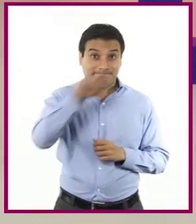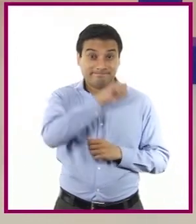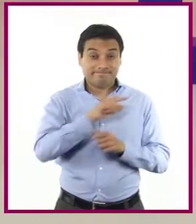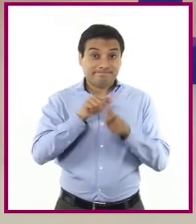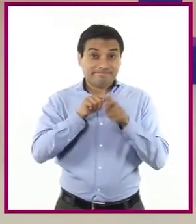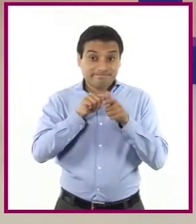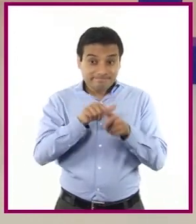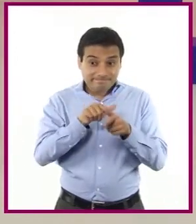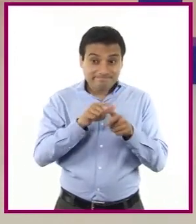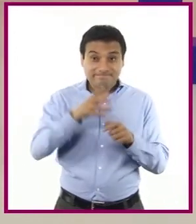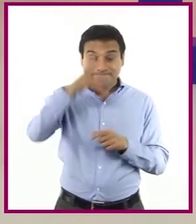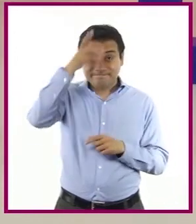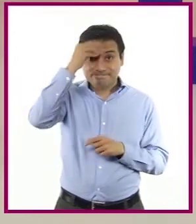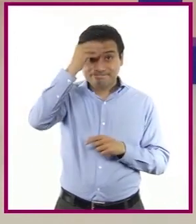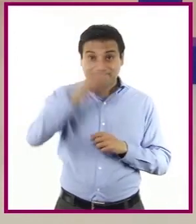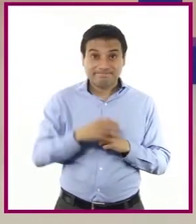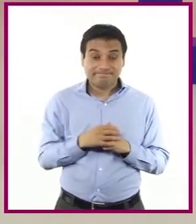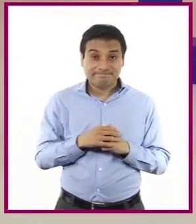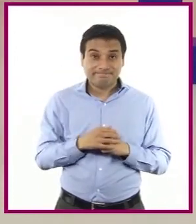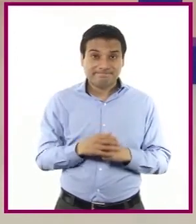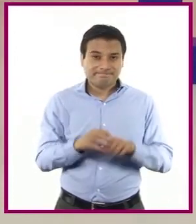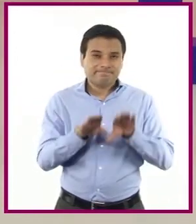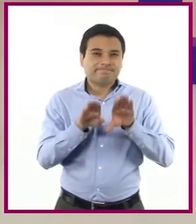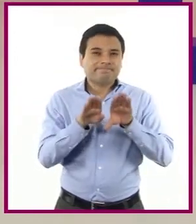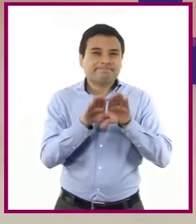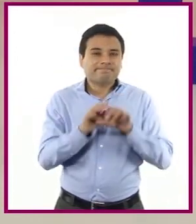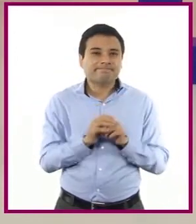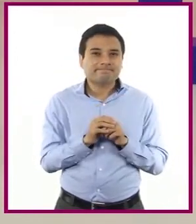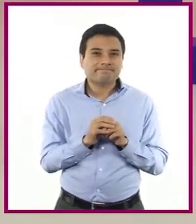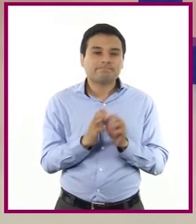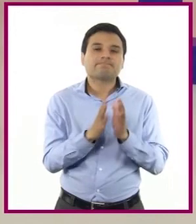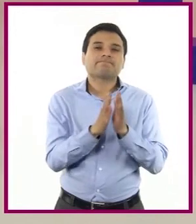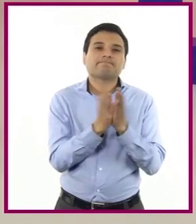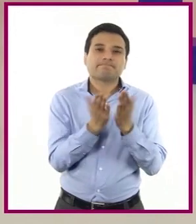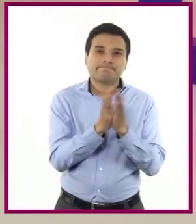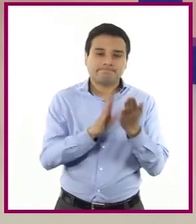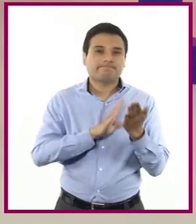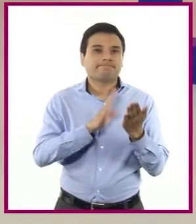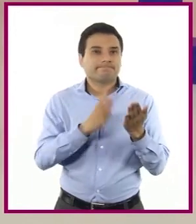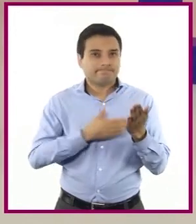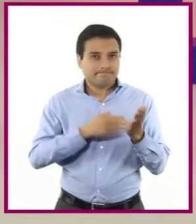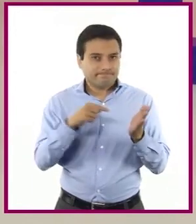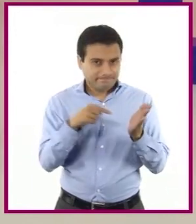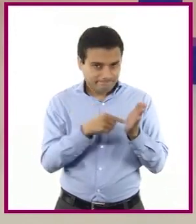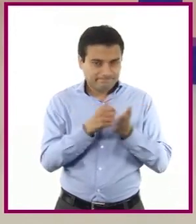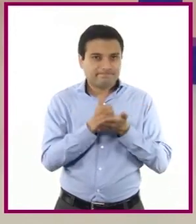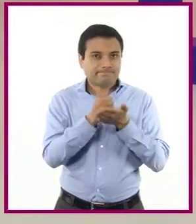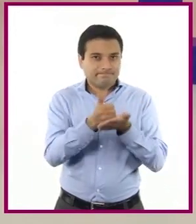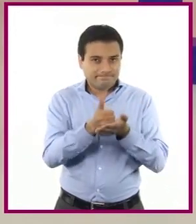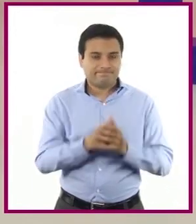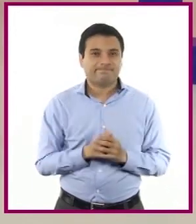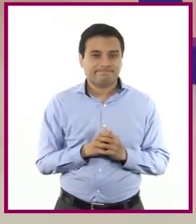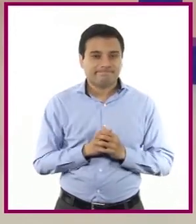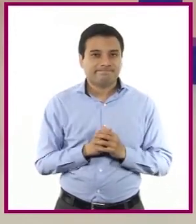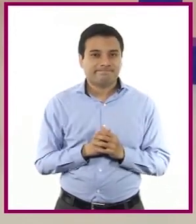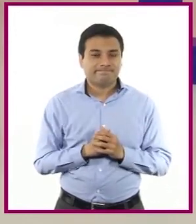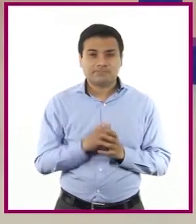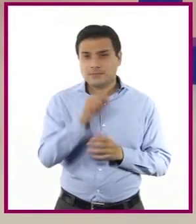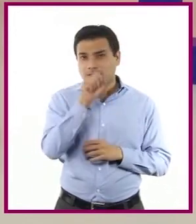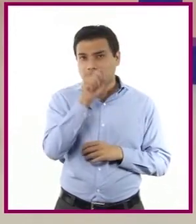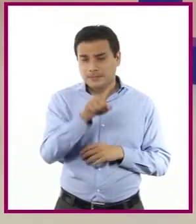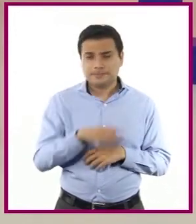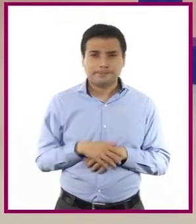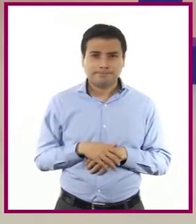aprendiendo y practicando la elaboración de resúmenes, pueden apoyarse en su libro de lengua materna segundo grado y busquen